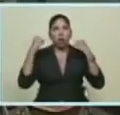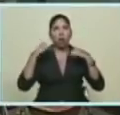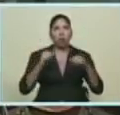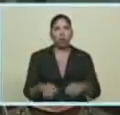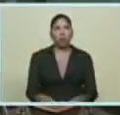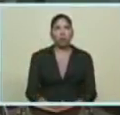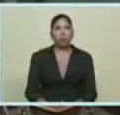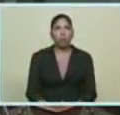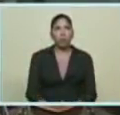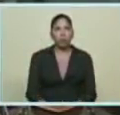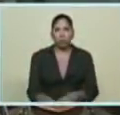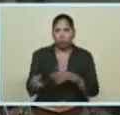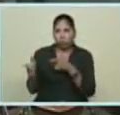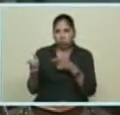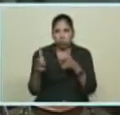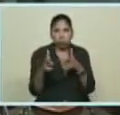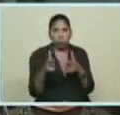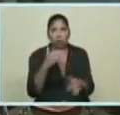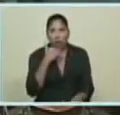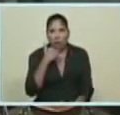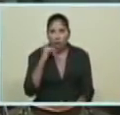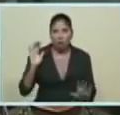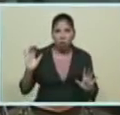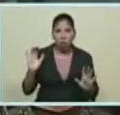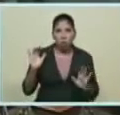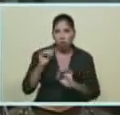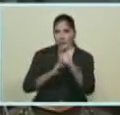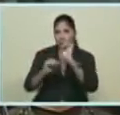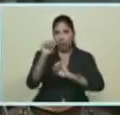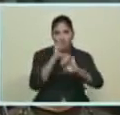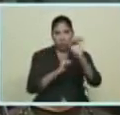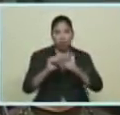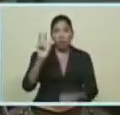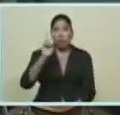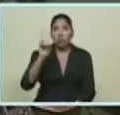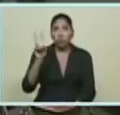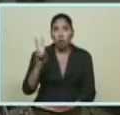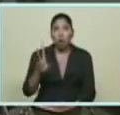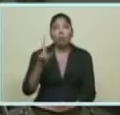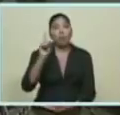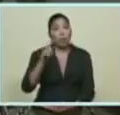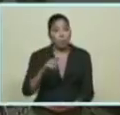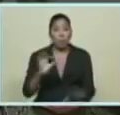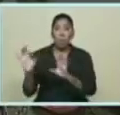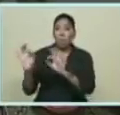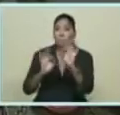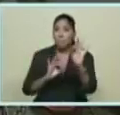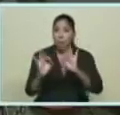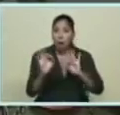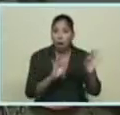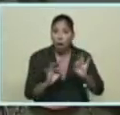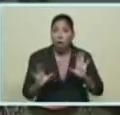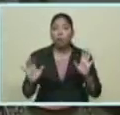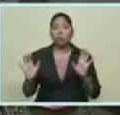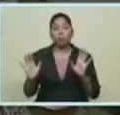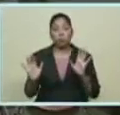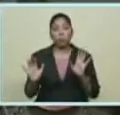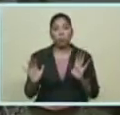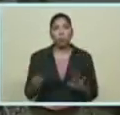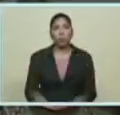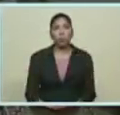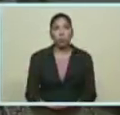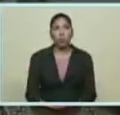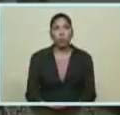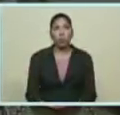puesta en escena de nuestra doctrina de defensa, pero también preparémonos, general en jefe, almirante en